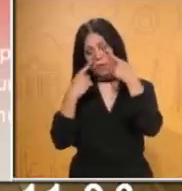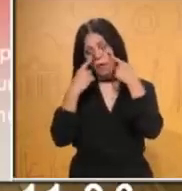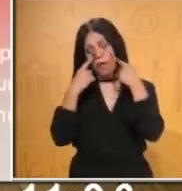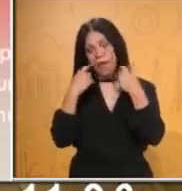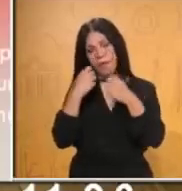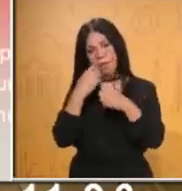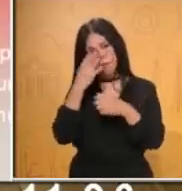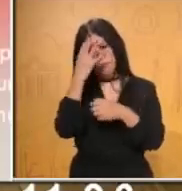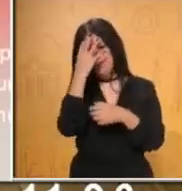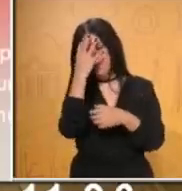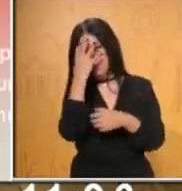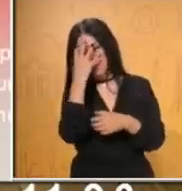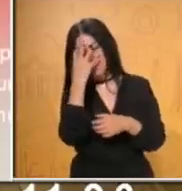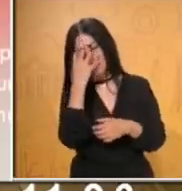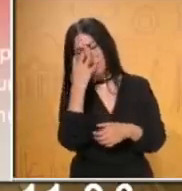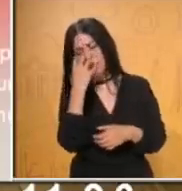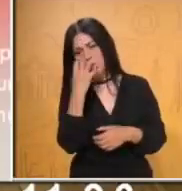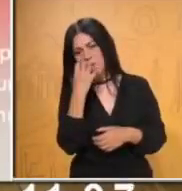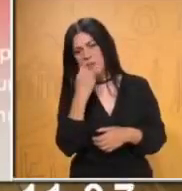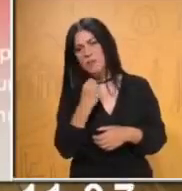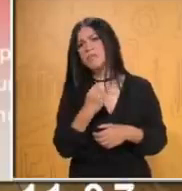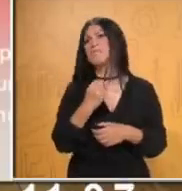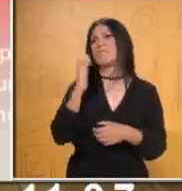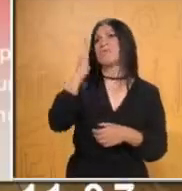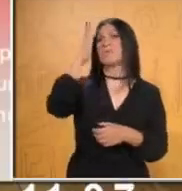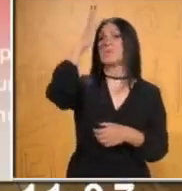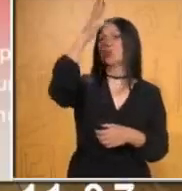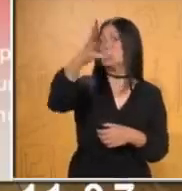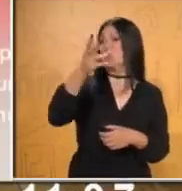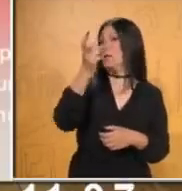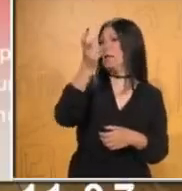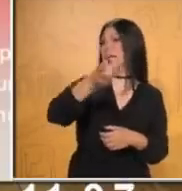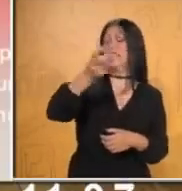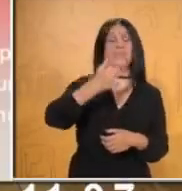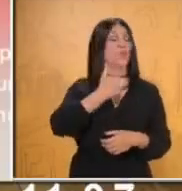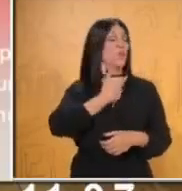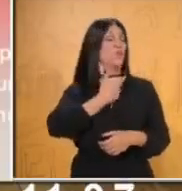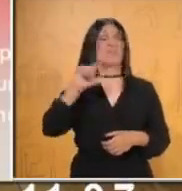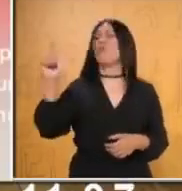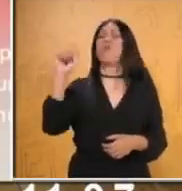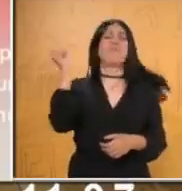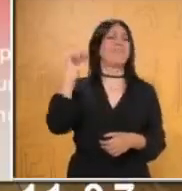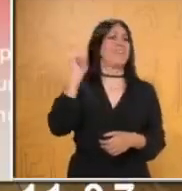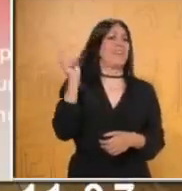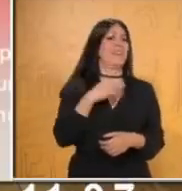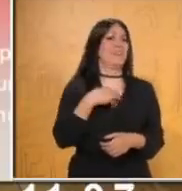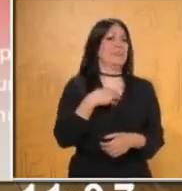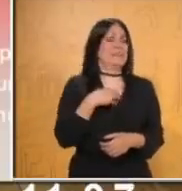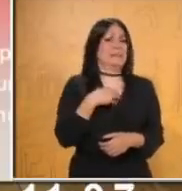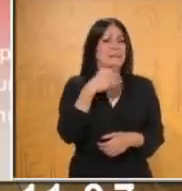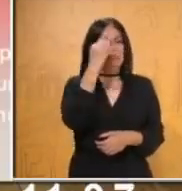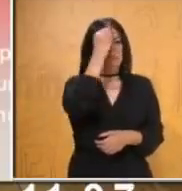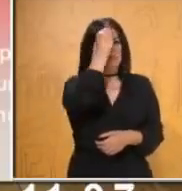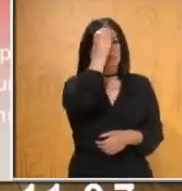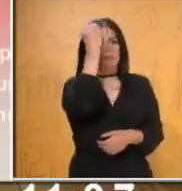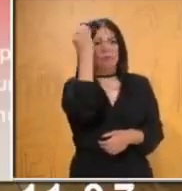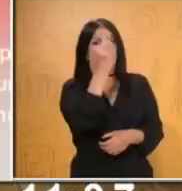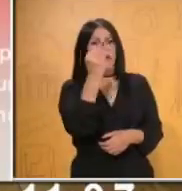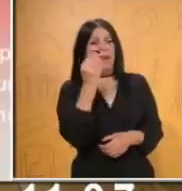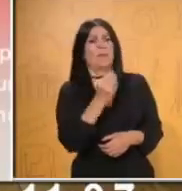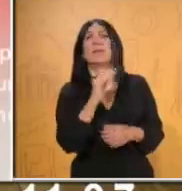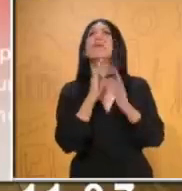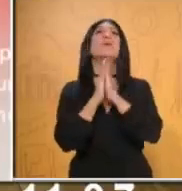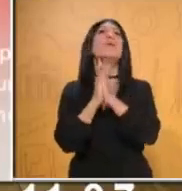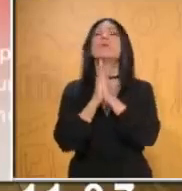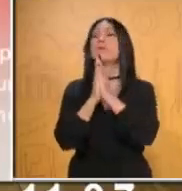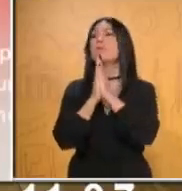a permitir que este futuro sombrío pueda suceder, Scrooge, aterrado, pide una segunda oportunidad,